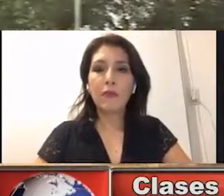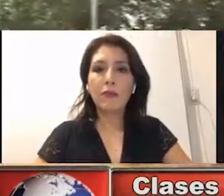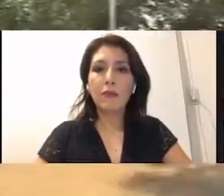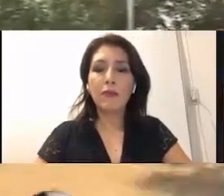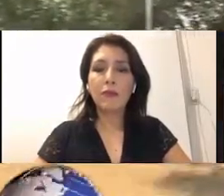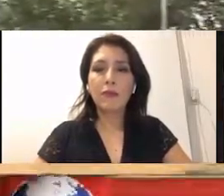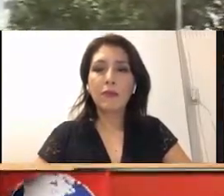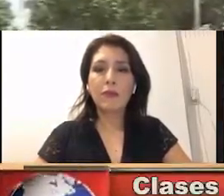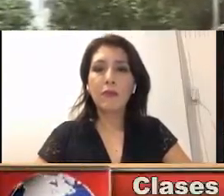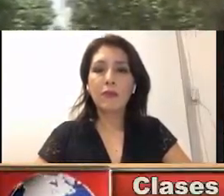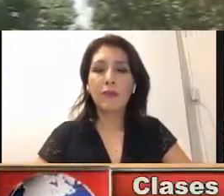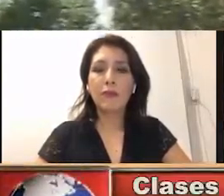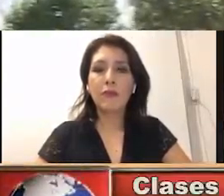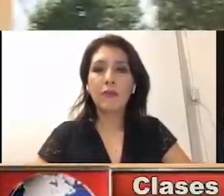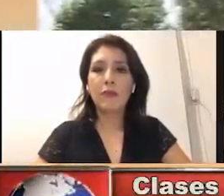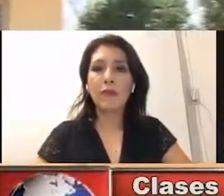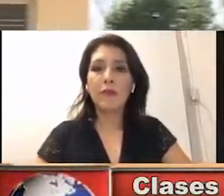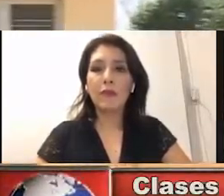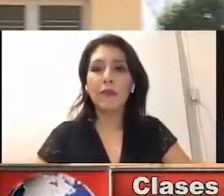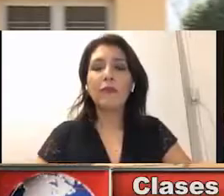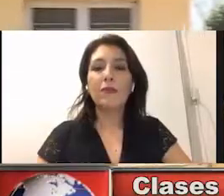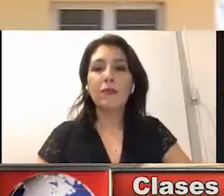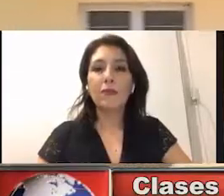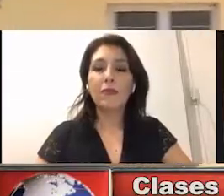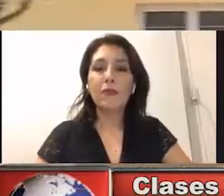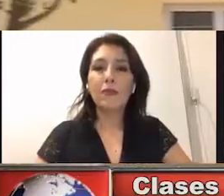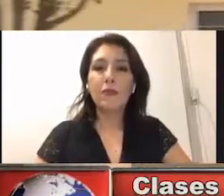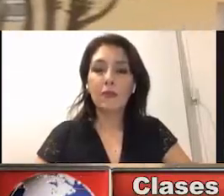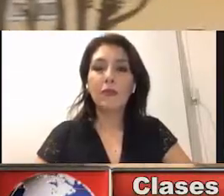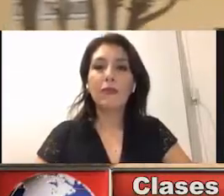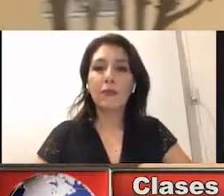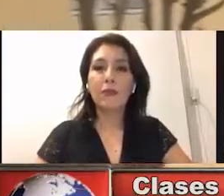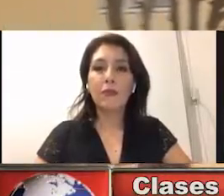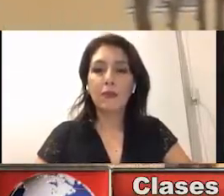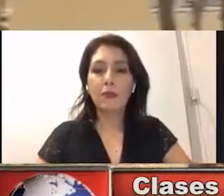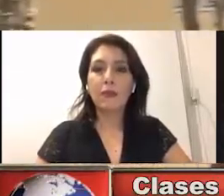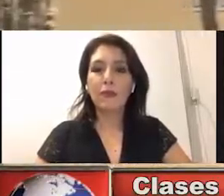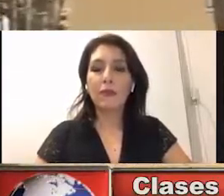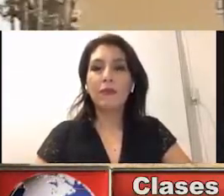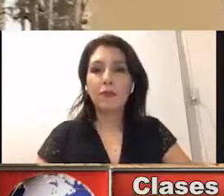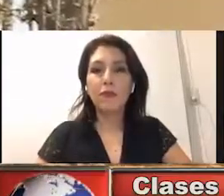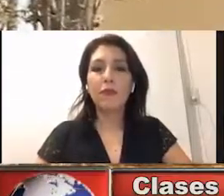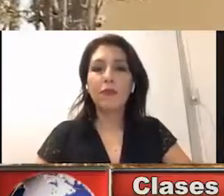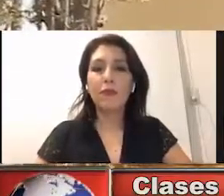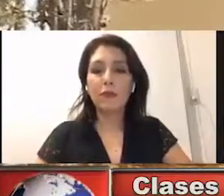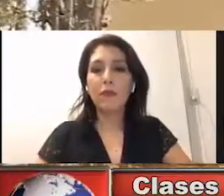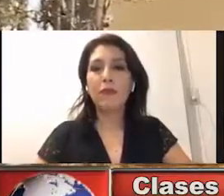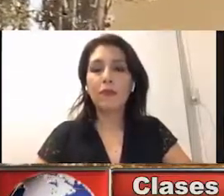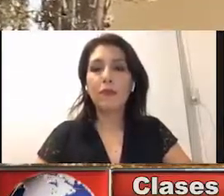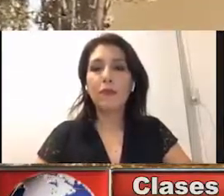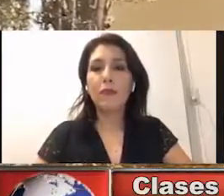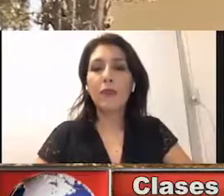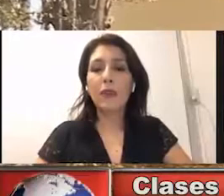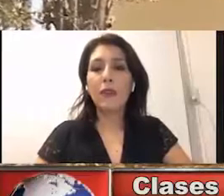fuera del colegio, y han conseguido rápidamente la maestra suplente, ¿cómo puede ser de que han